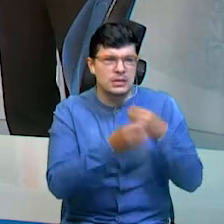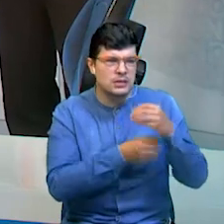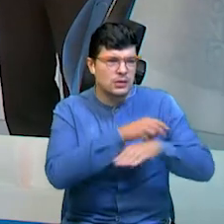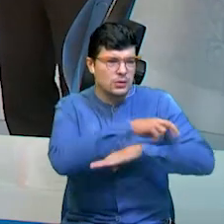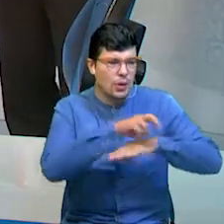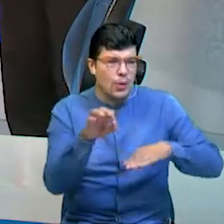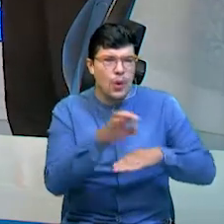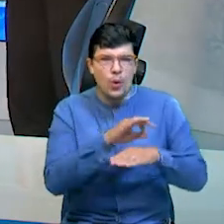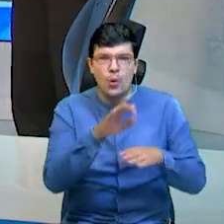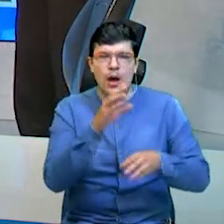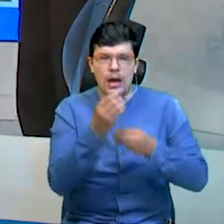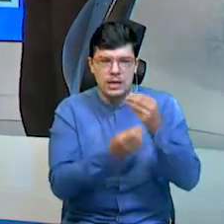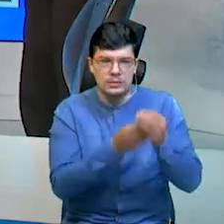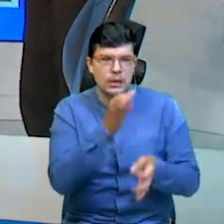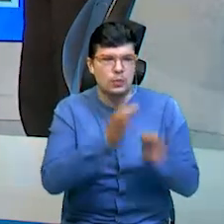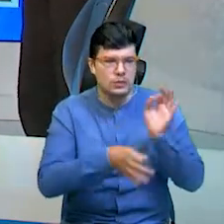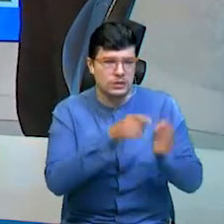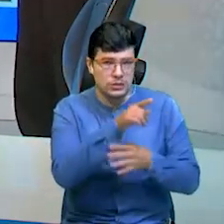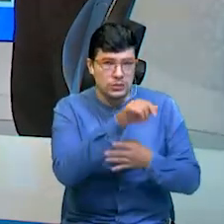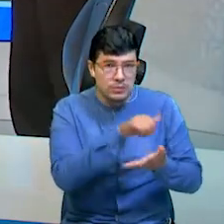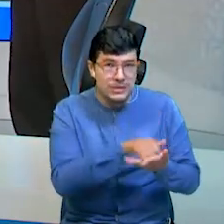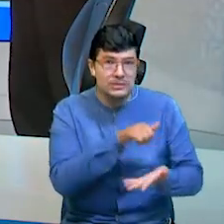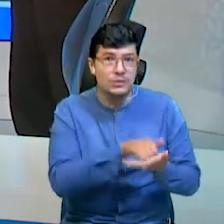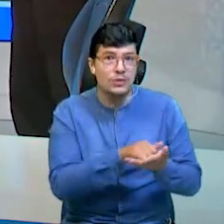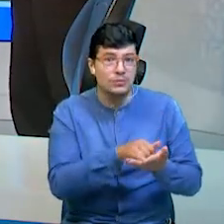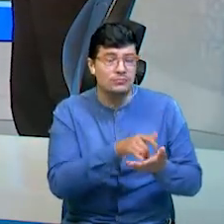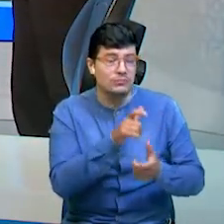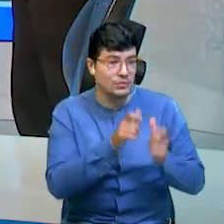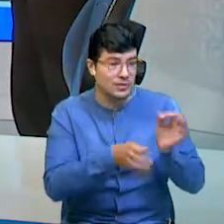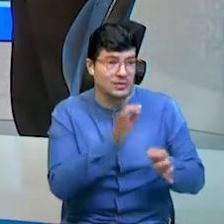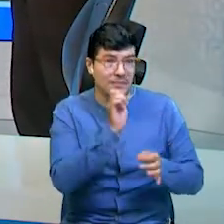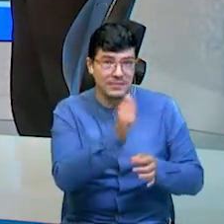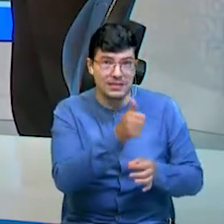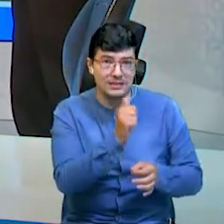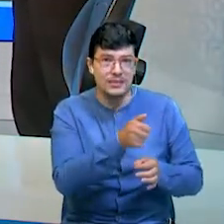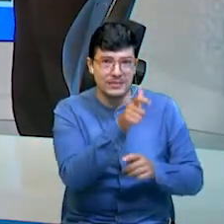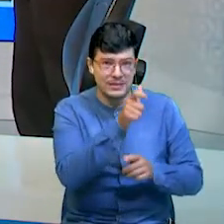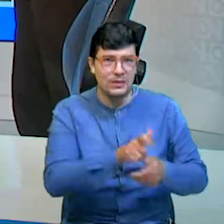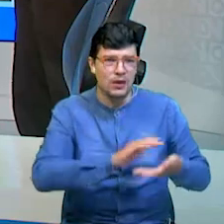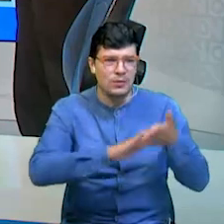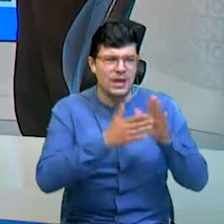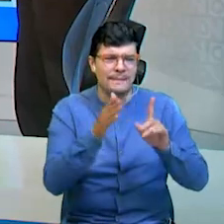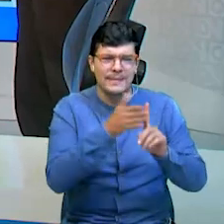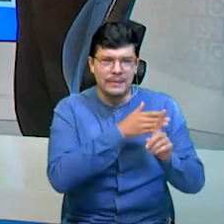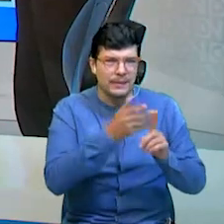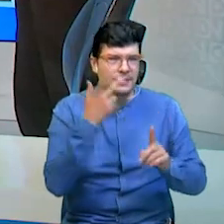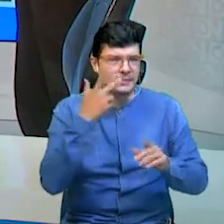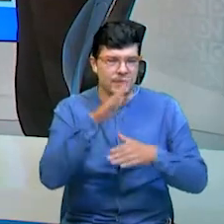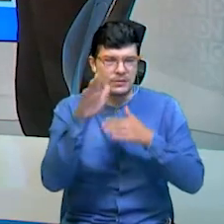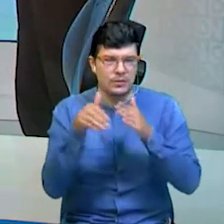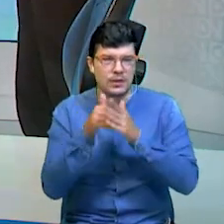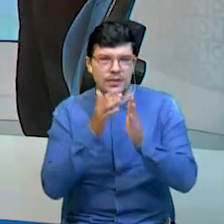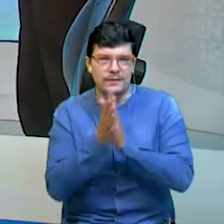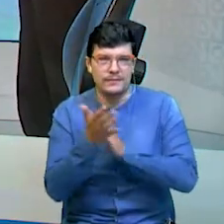paso pues hizo justicia con su propia mano, pero dejemos que sea nuestro compañero Wilson Lozano quien nos amplíe esta información. Wilson, adelante.